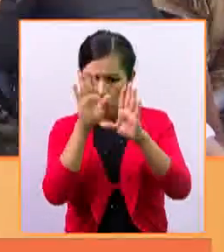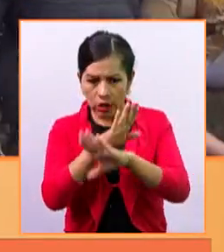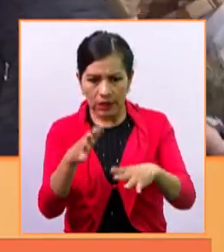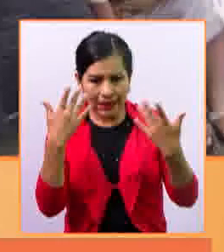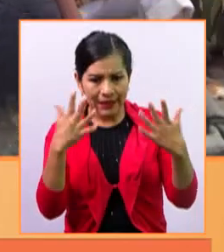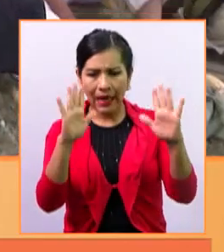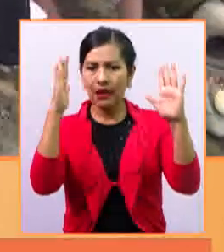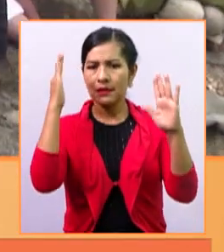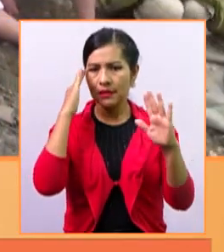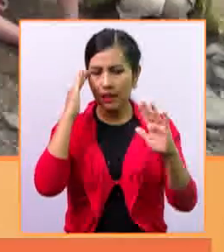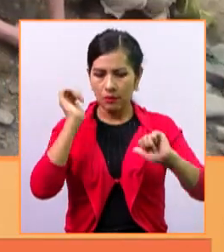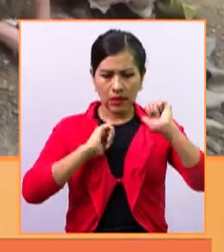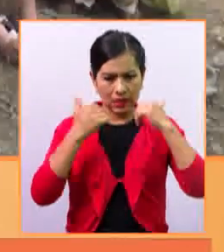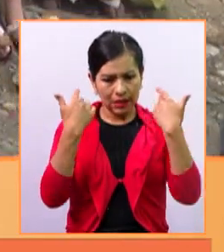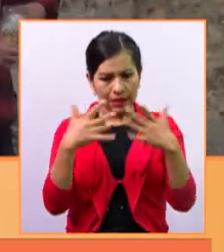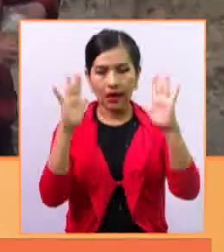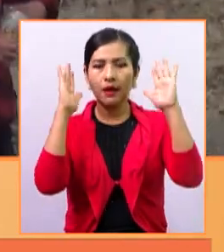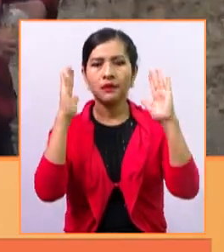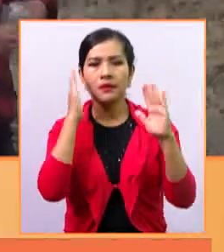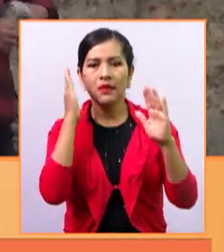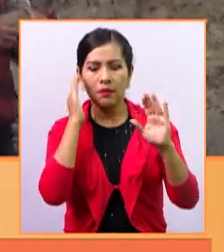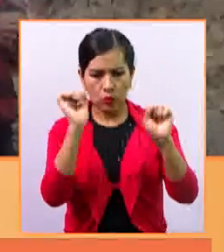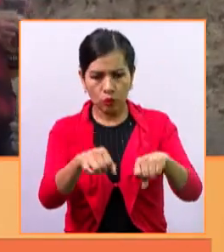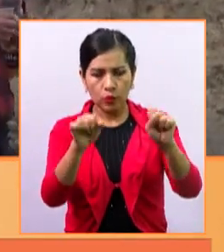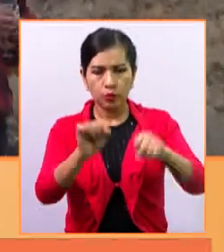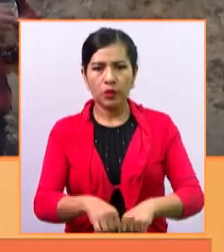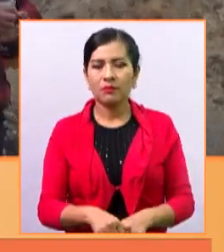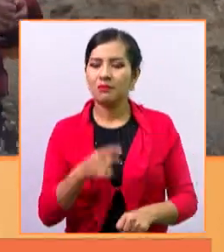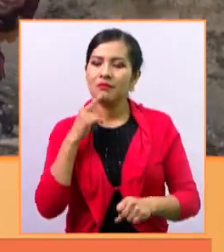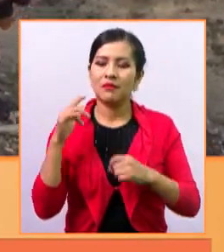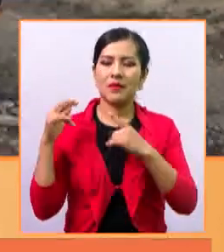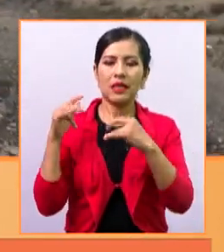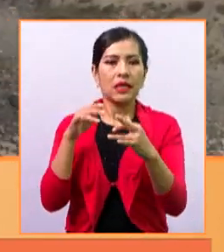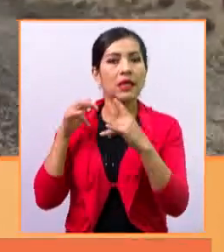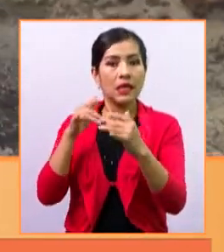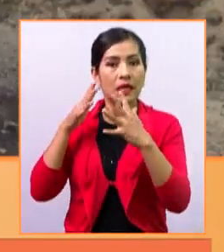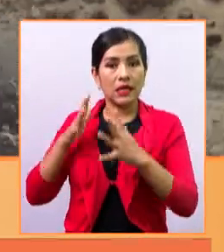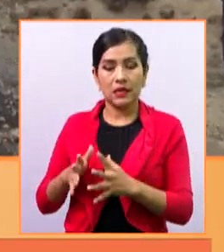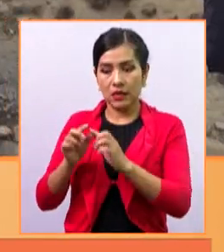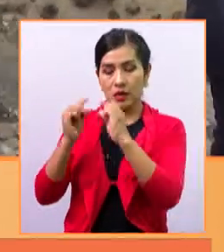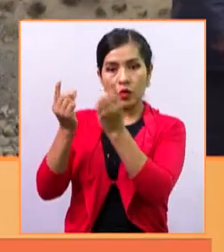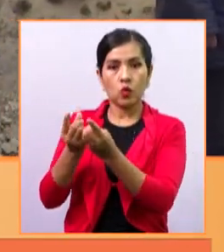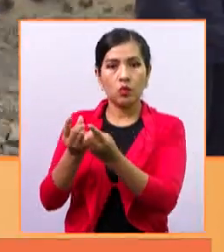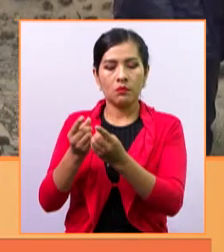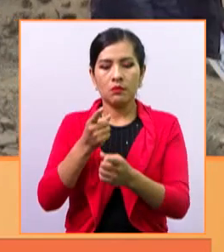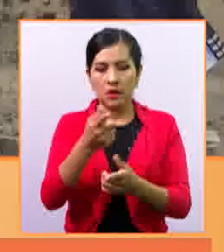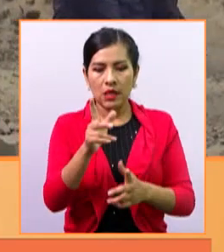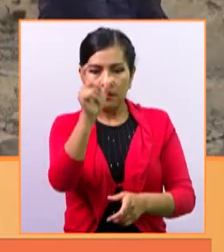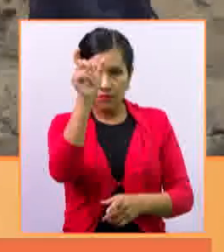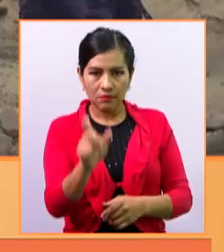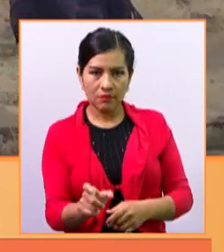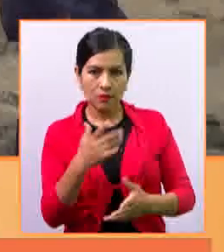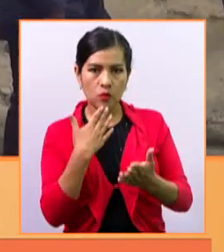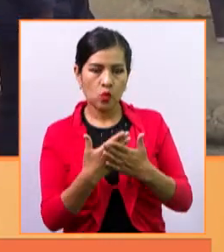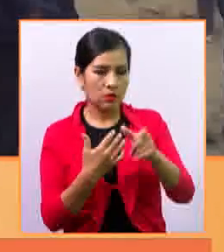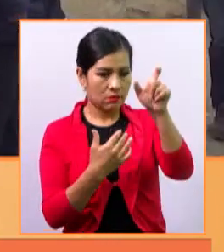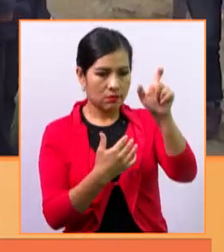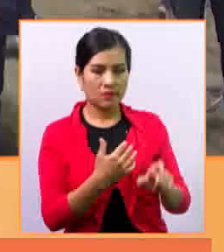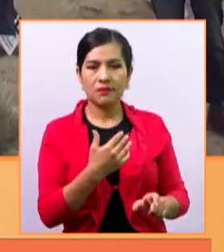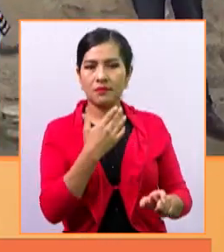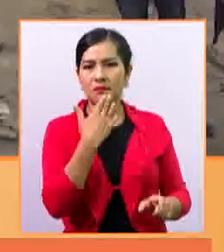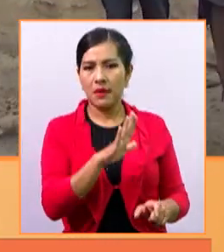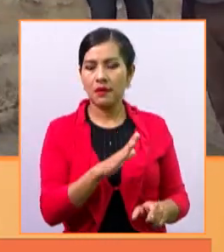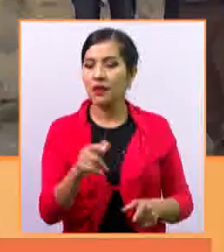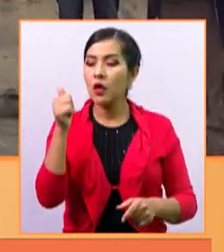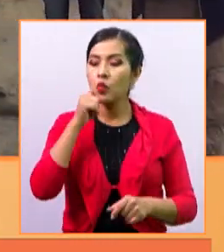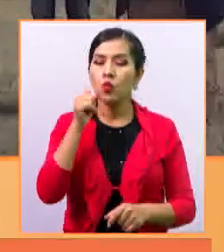saben ustedes, pueblo, guerreros y protagonistas,